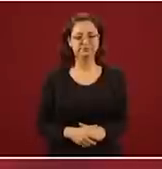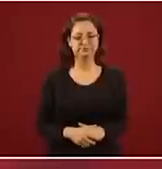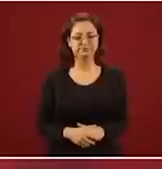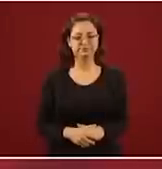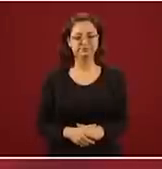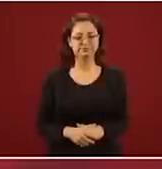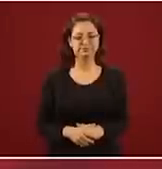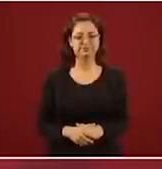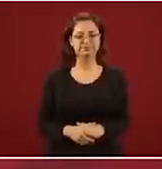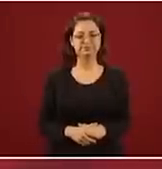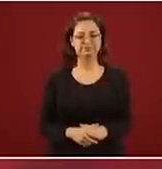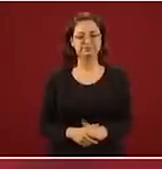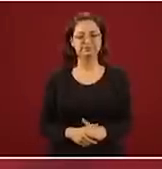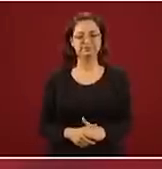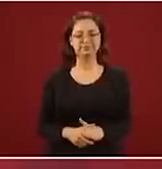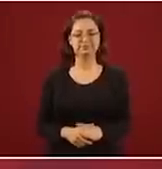traduce